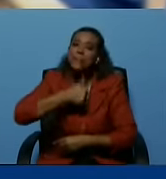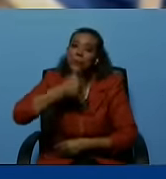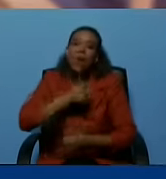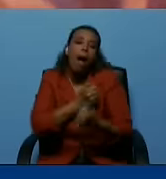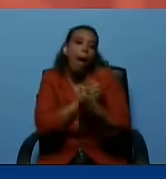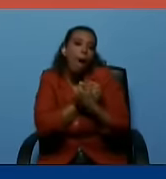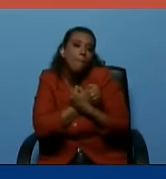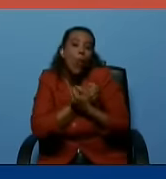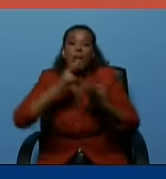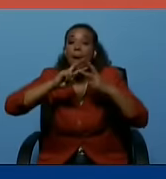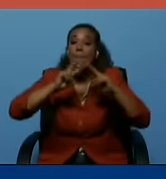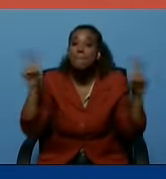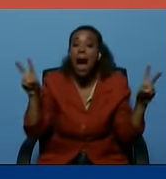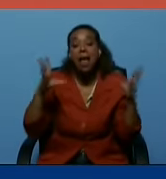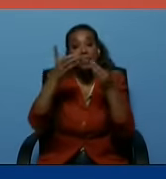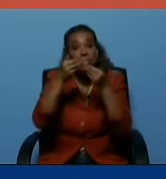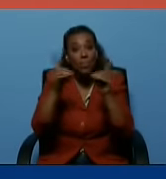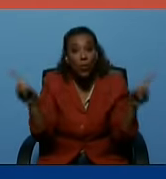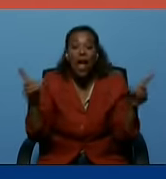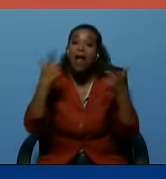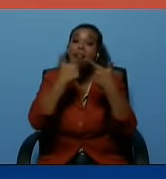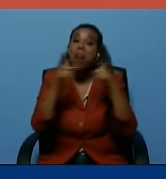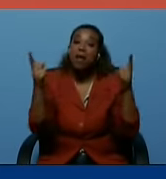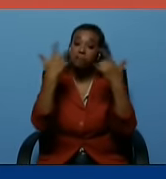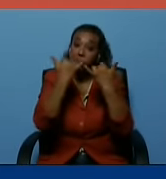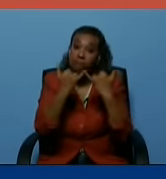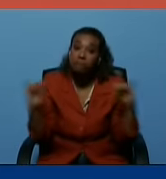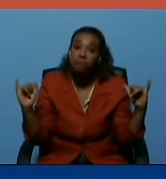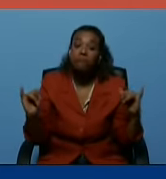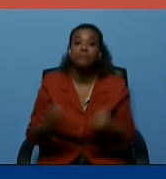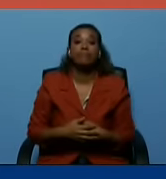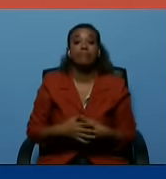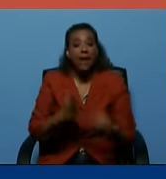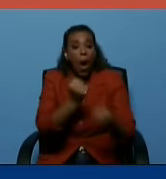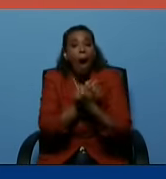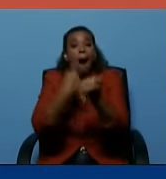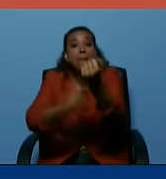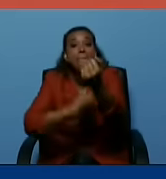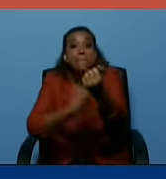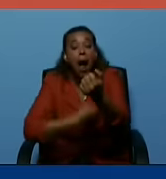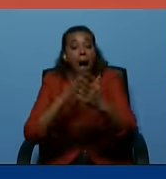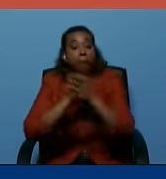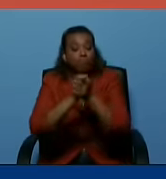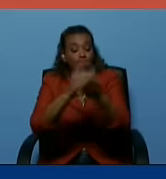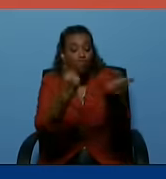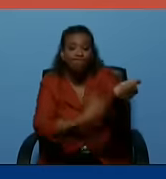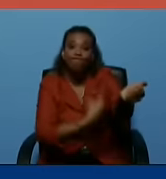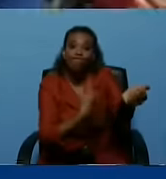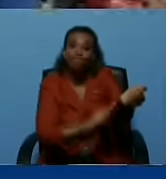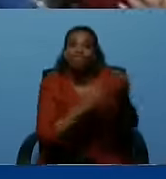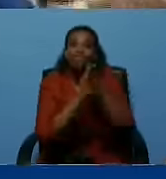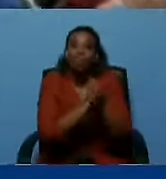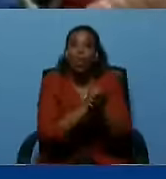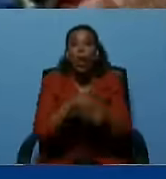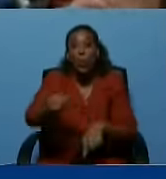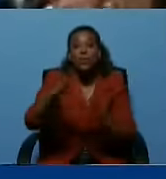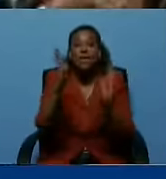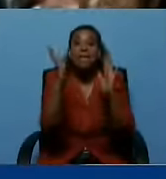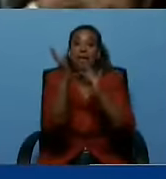amor, de paz, de democracia, de libertad, de hermandad. Como dice la